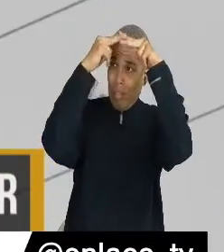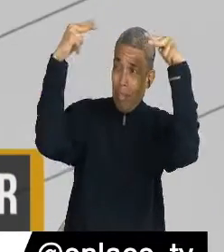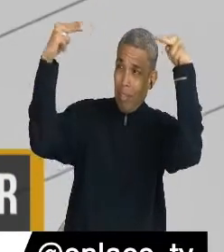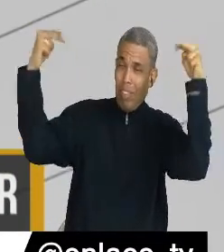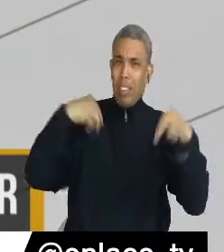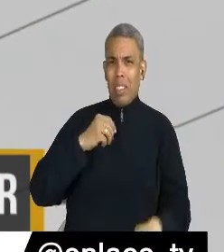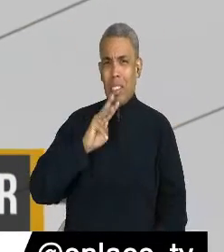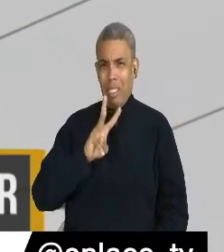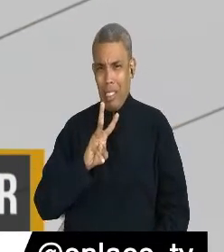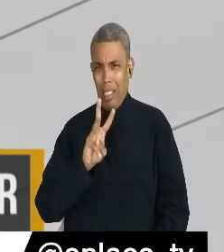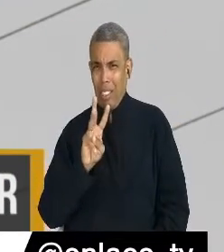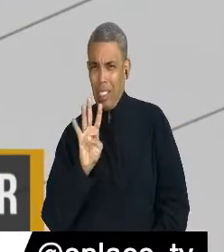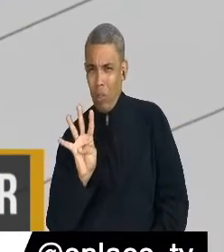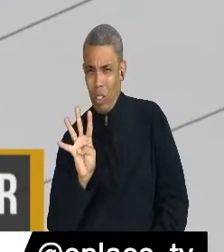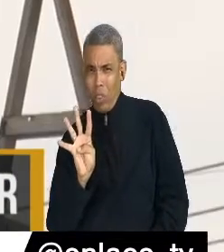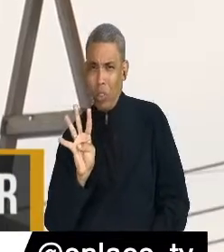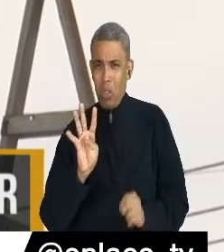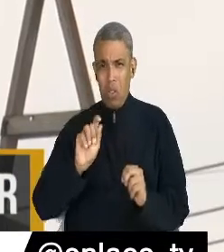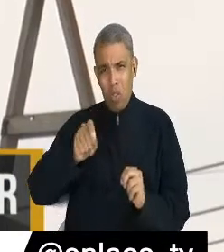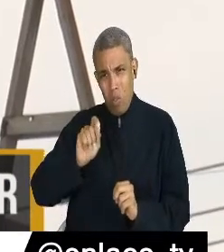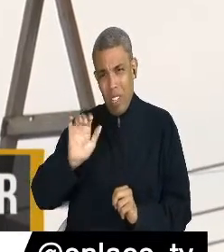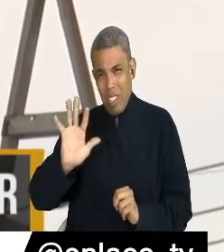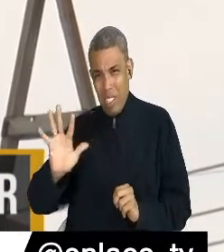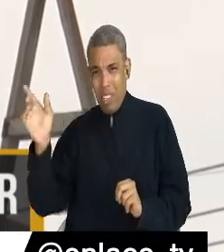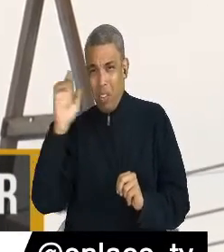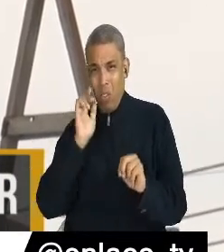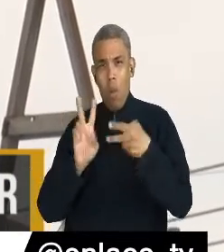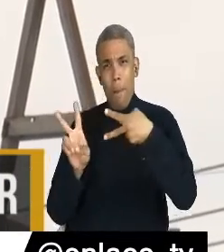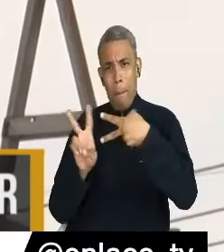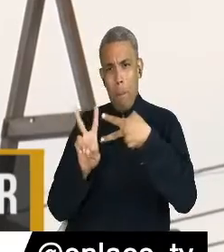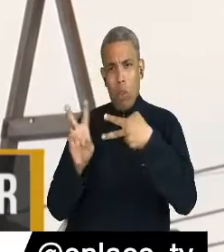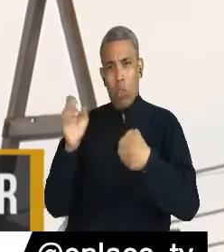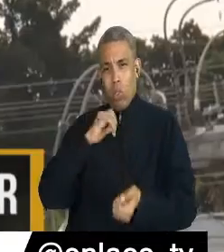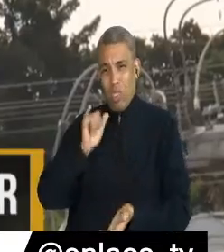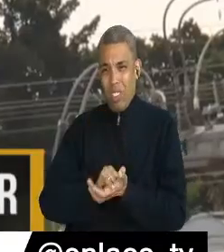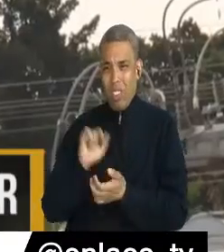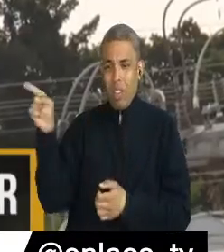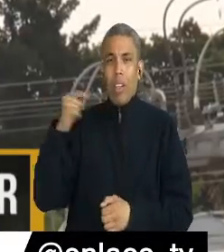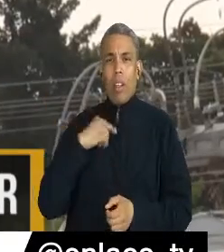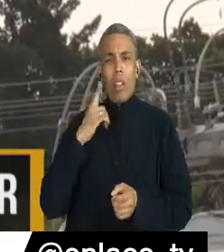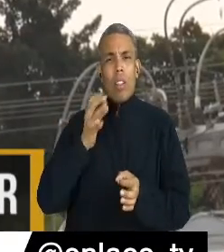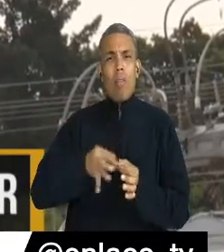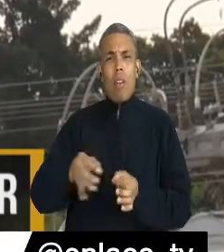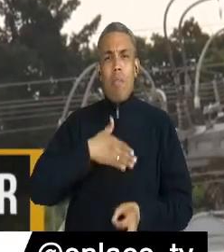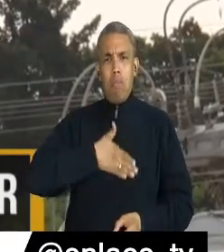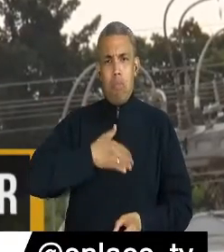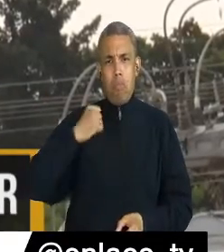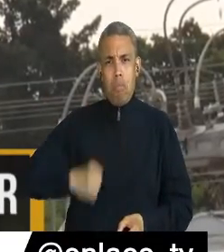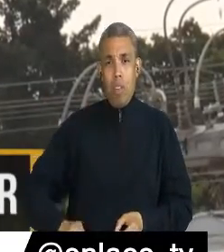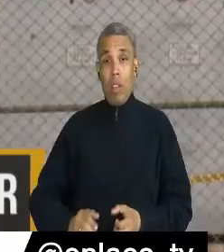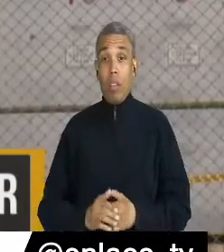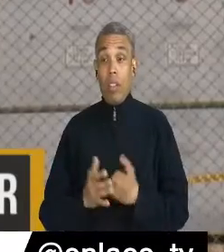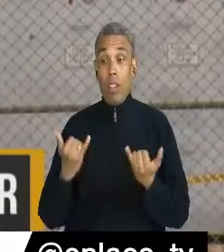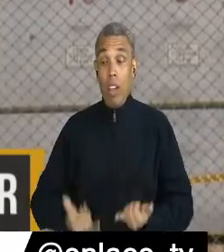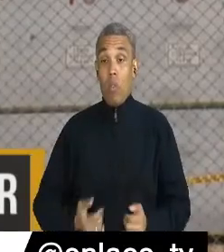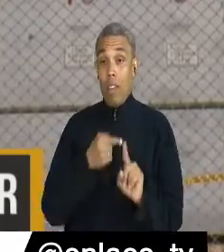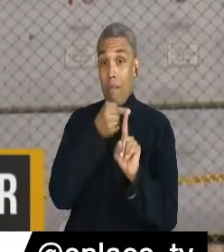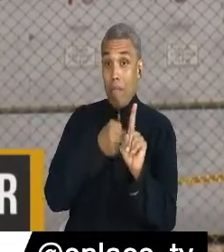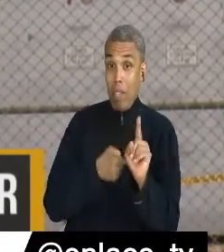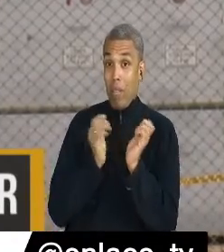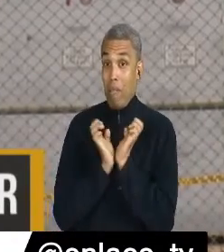kilovoltios de la esa en el sur de bolívar la empresa de servicios públicos hizo este anuncio al tiempo que confirmó que este mes ya no